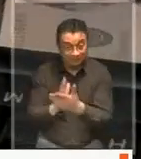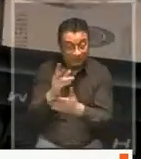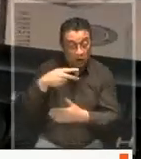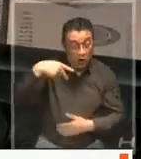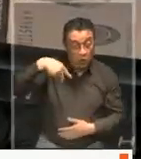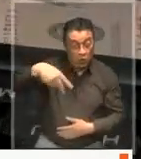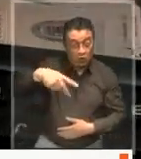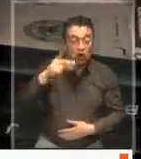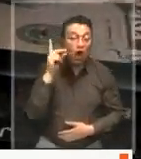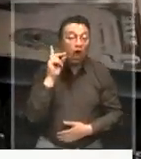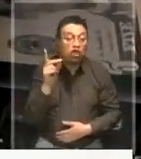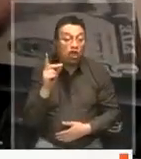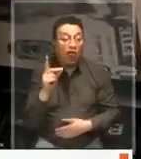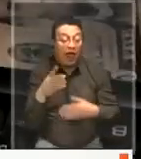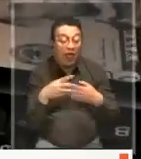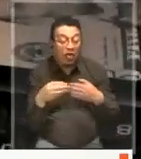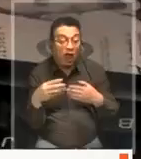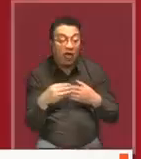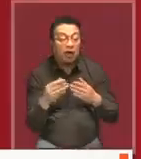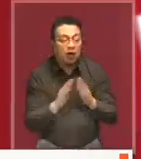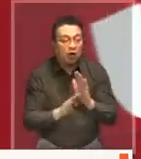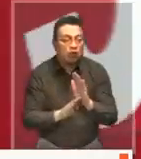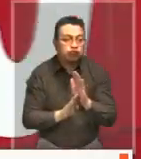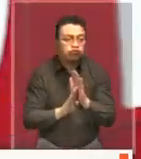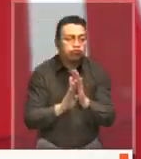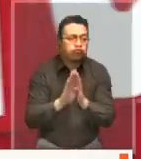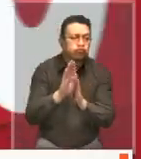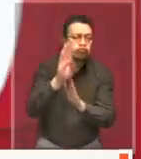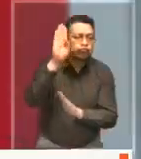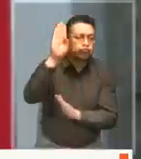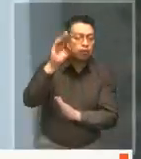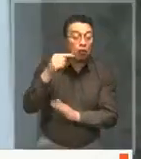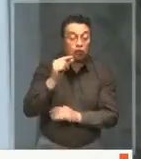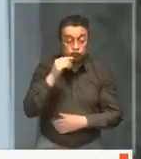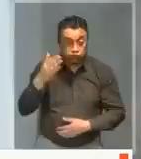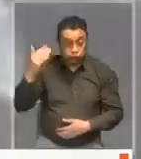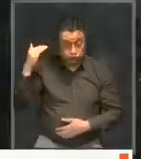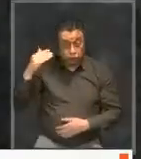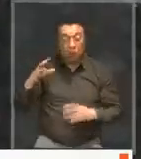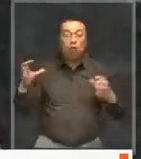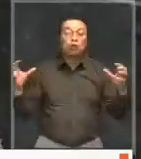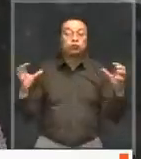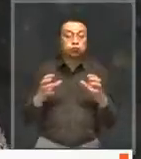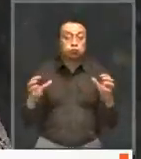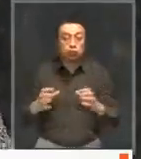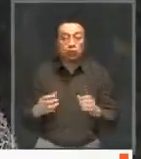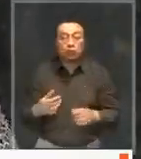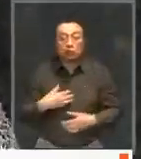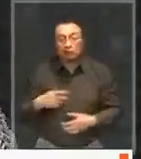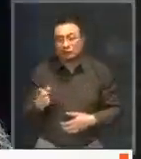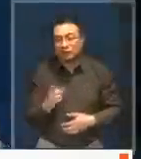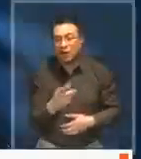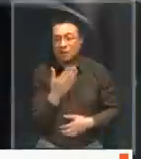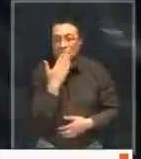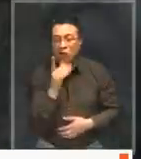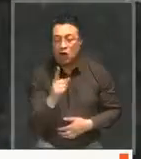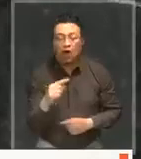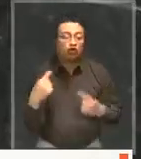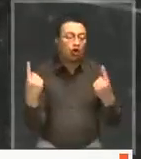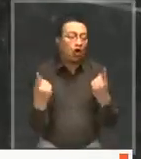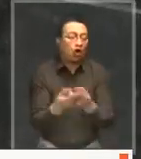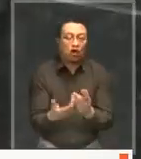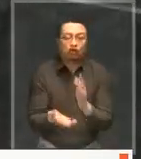que el dólar ha tenido un aumento persistente y los últimos días se ha acentuado no nos conviene porque todo sube